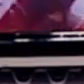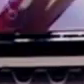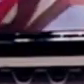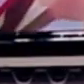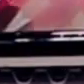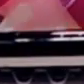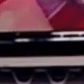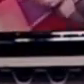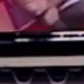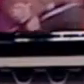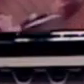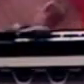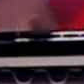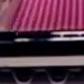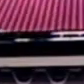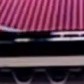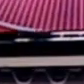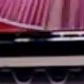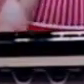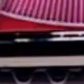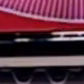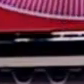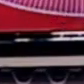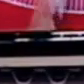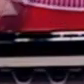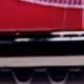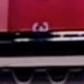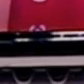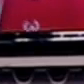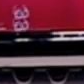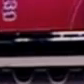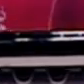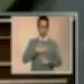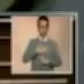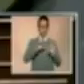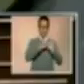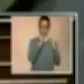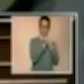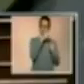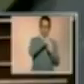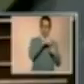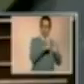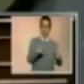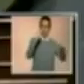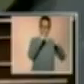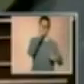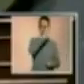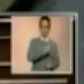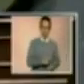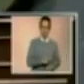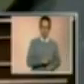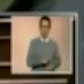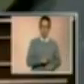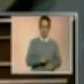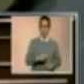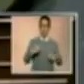ocurre allá es terrible. Yo creo que los demócratas de América Latina debemos expresar una sola voz de apoyo alrededor de los que sí, a través del sistema democrático, quieren